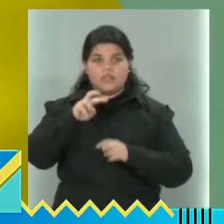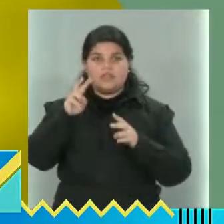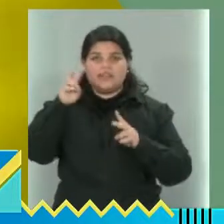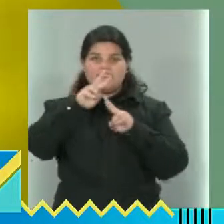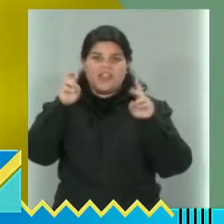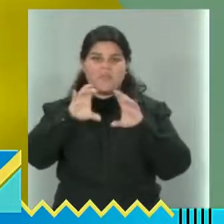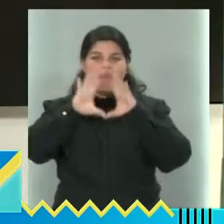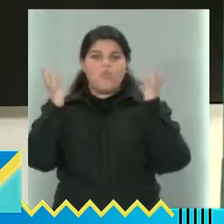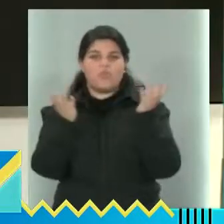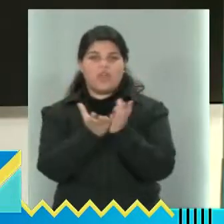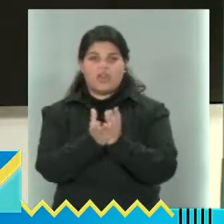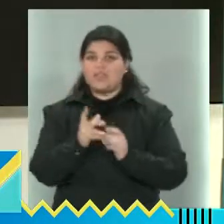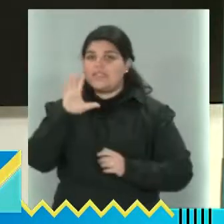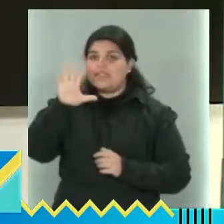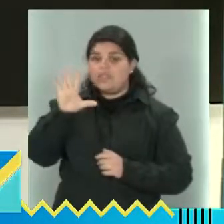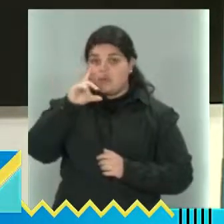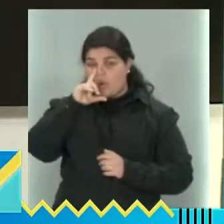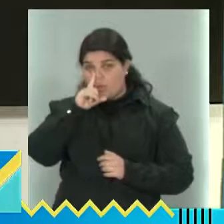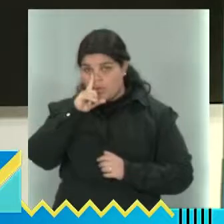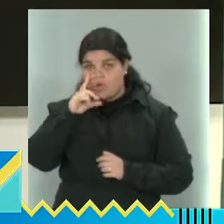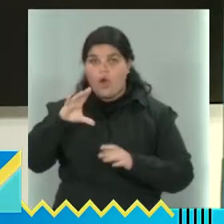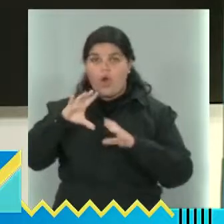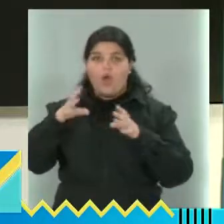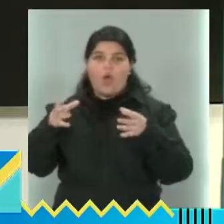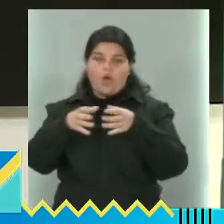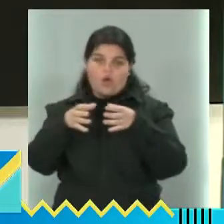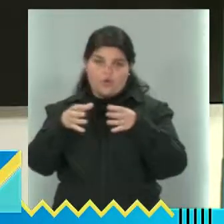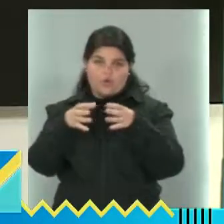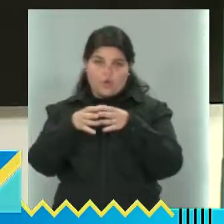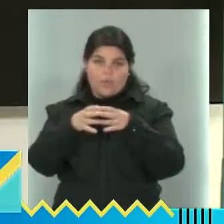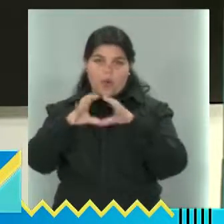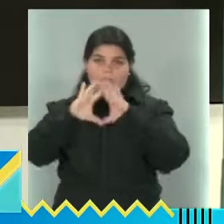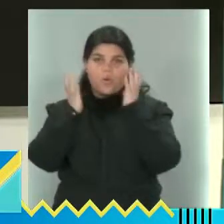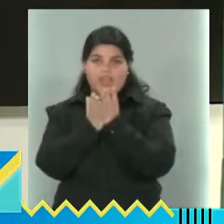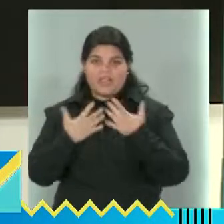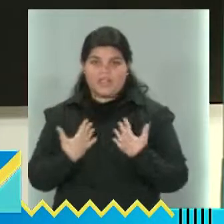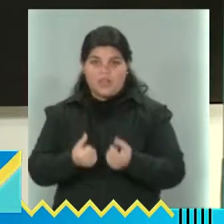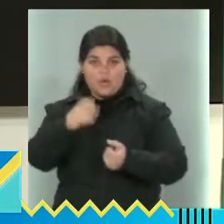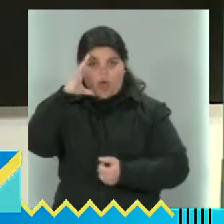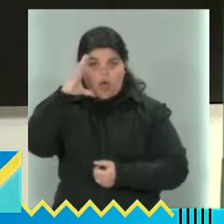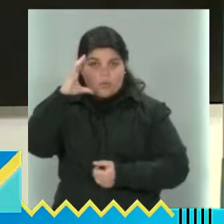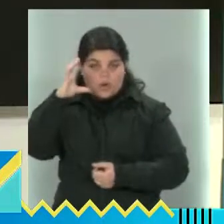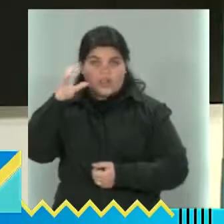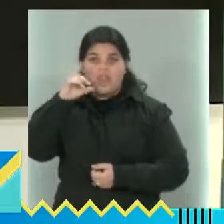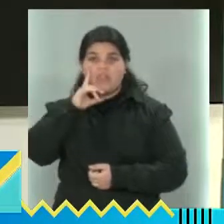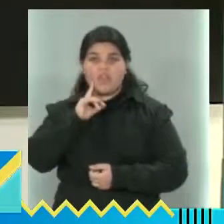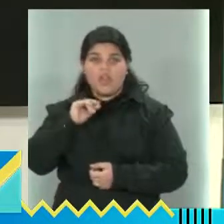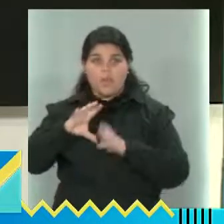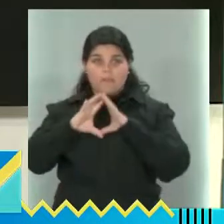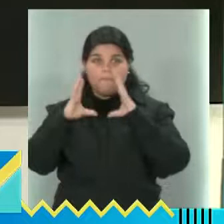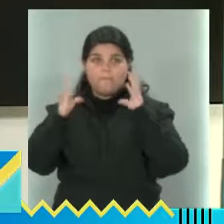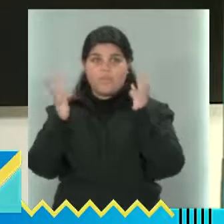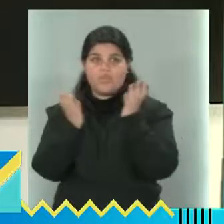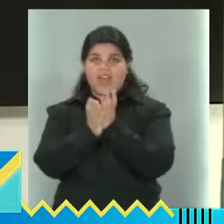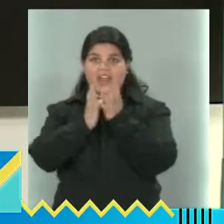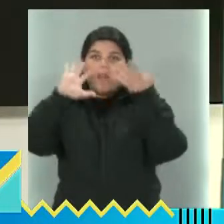Mundial. Exactamente. El 5 de junio la Organización Mundial de la Salud conmemora, ¿sí? O celebra este Día Mundial de la Salud, perdón, del Medio